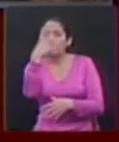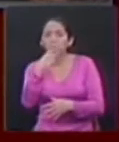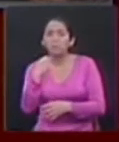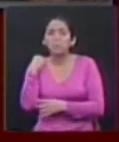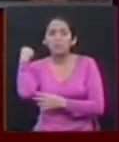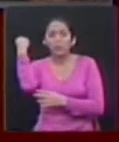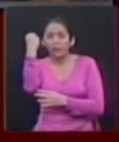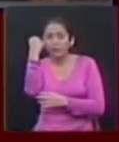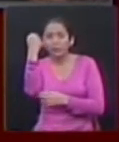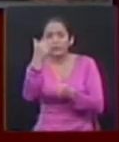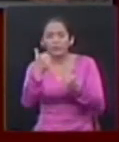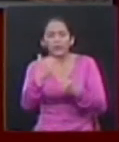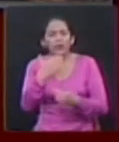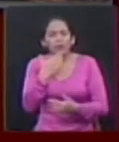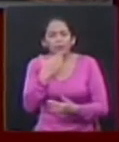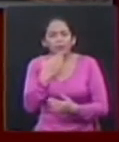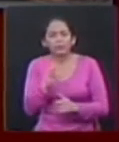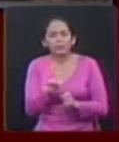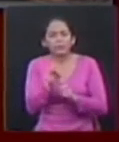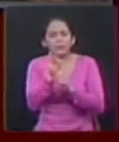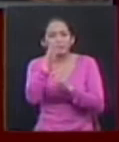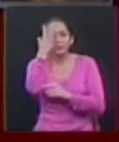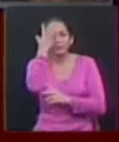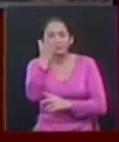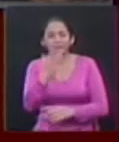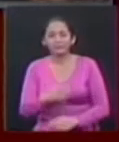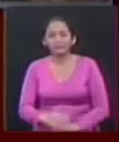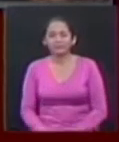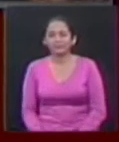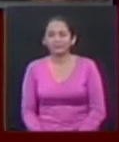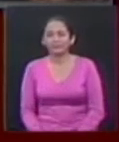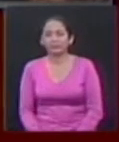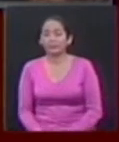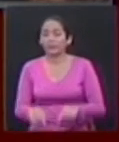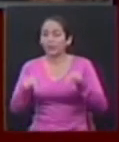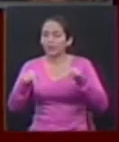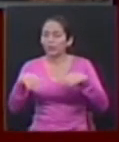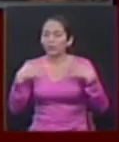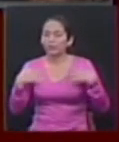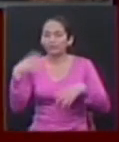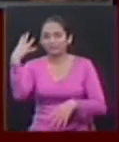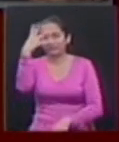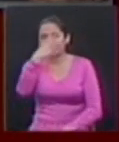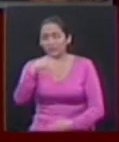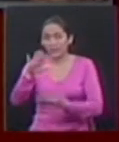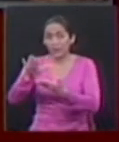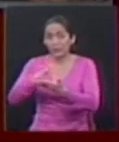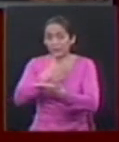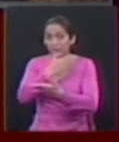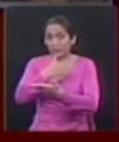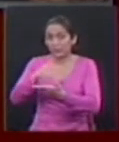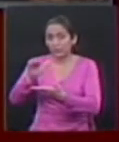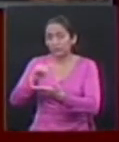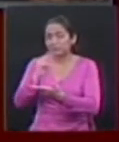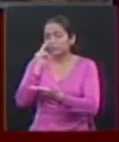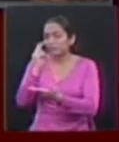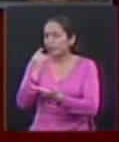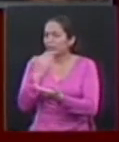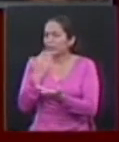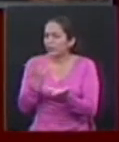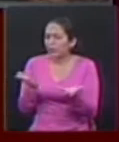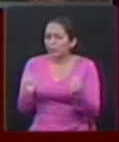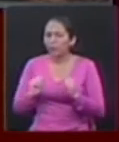la ópera. ¿Qué la hace tan especial? Sin duda, principalmente la música de Giuseppe Verdi, que realmente